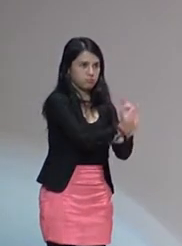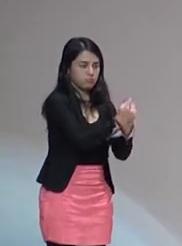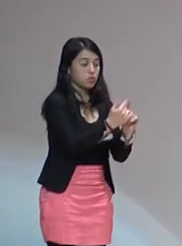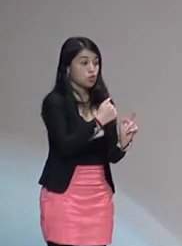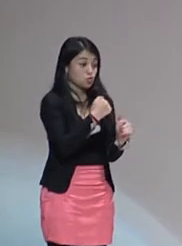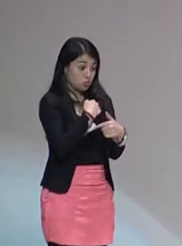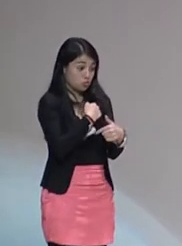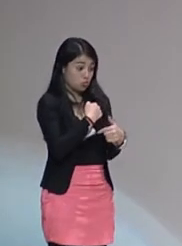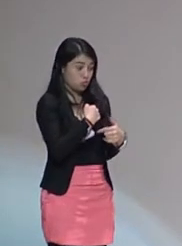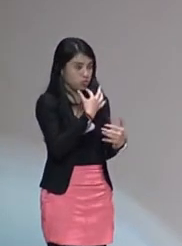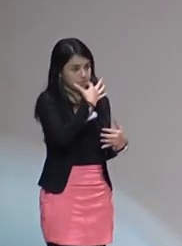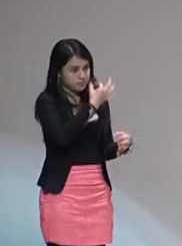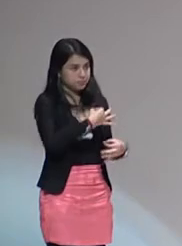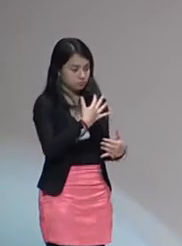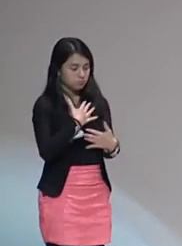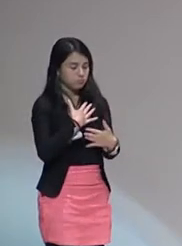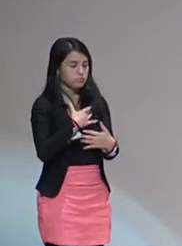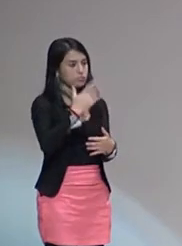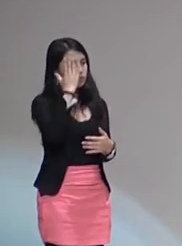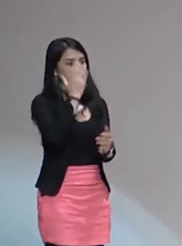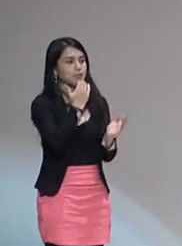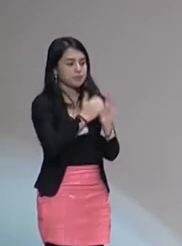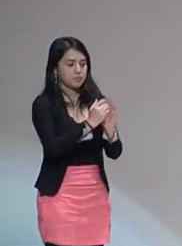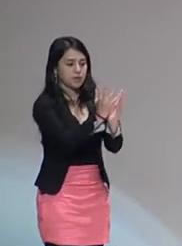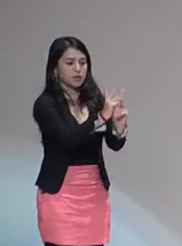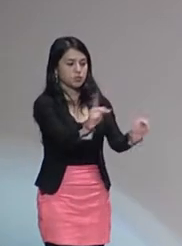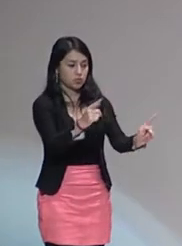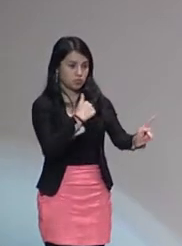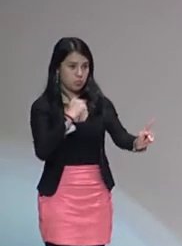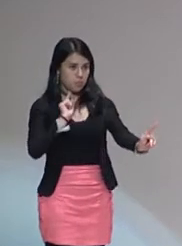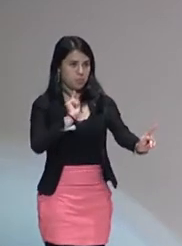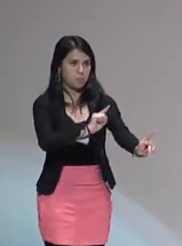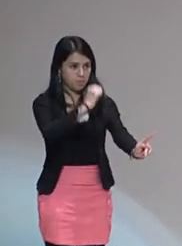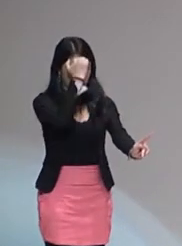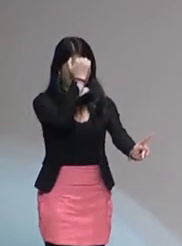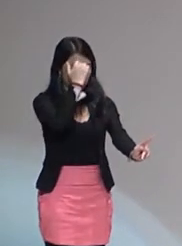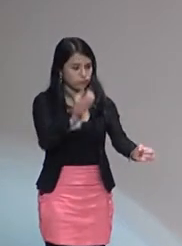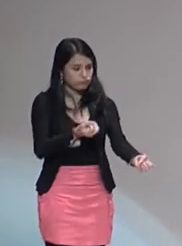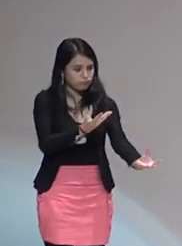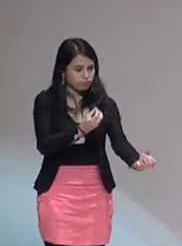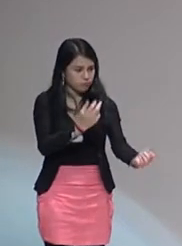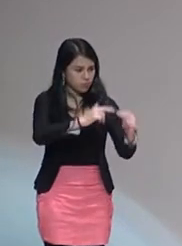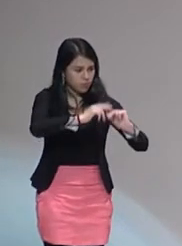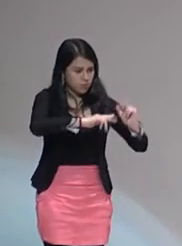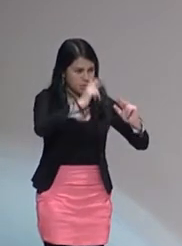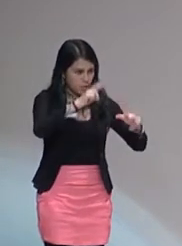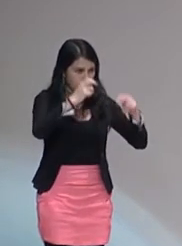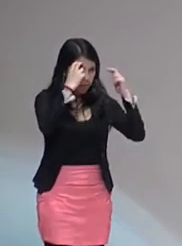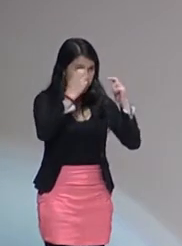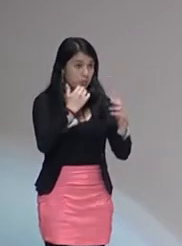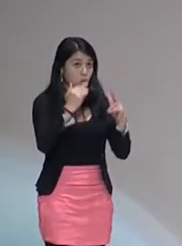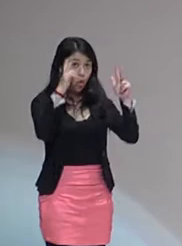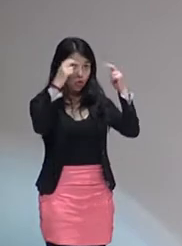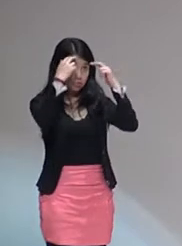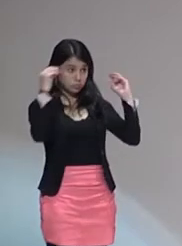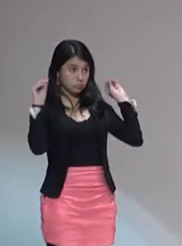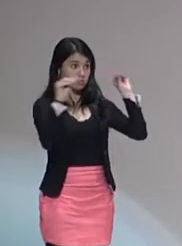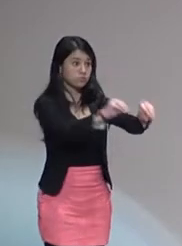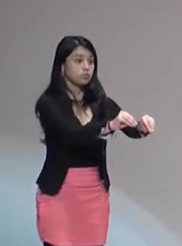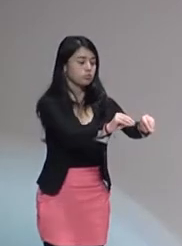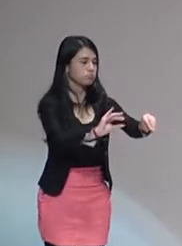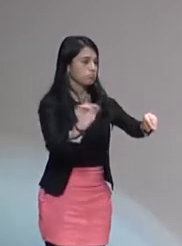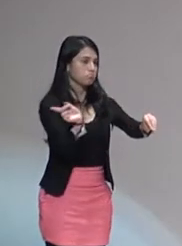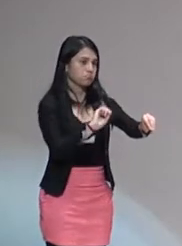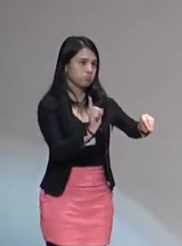estoy convencido que uno con los estudiantes colabora y construye conocimiento, no se lo implanta como si fuera una